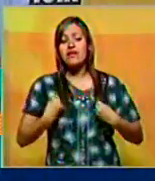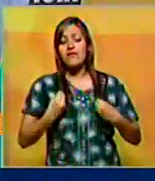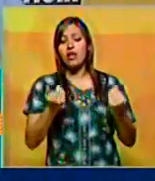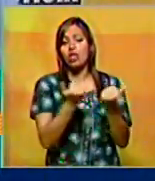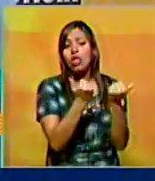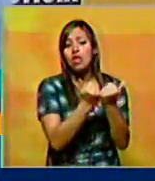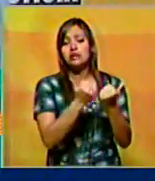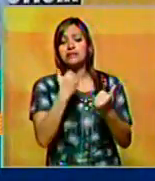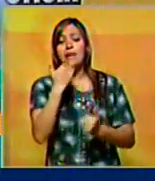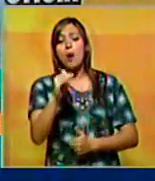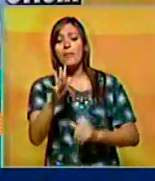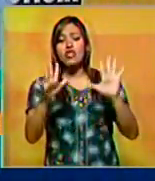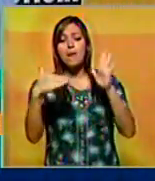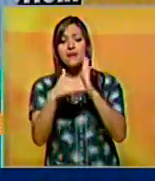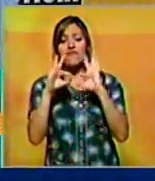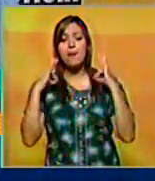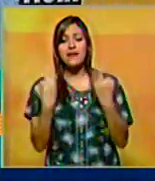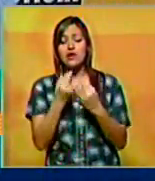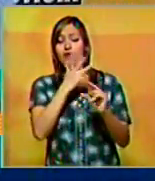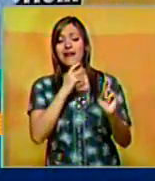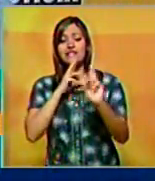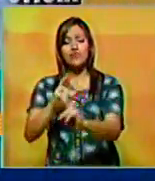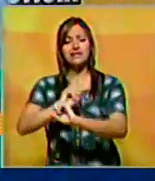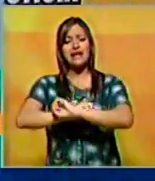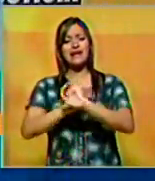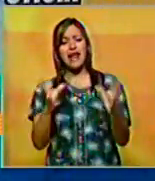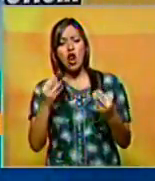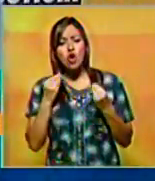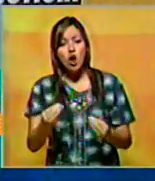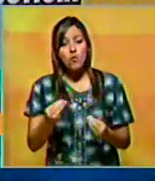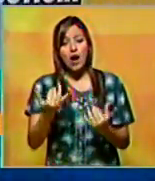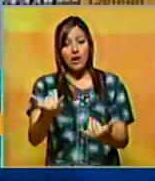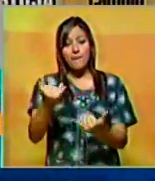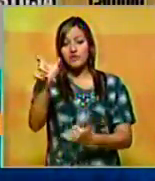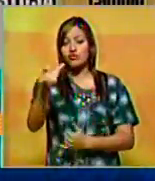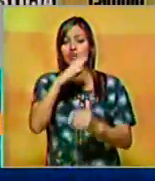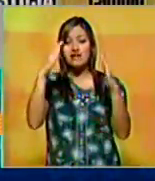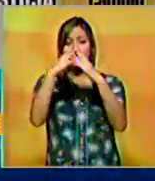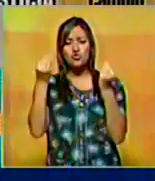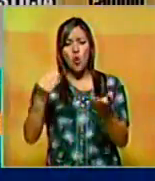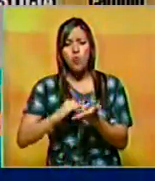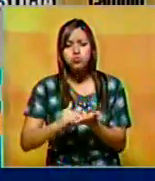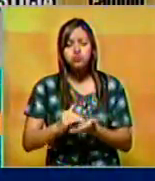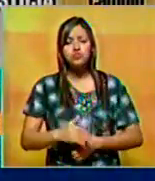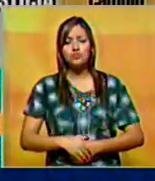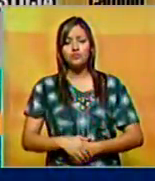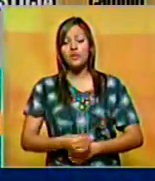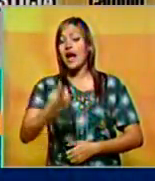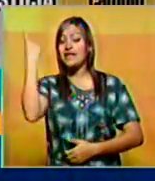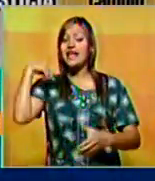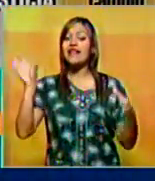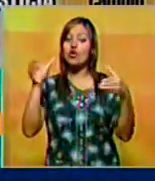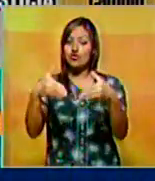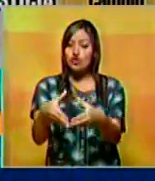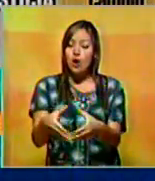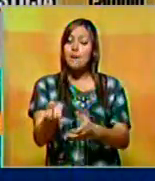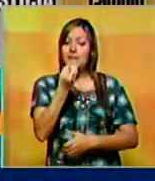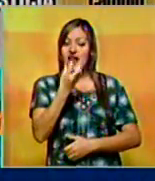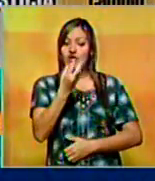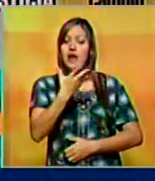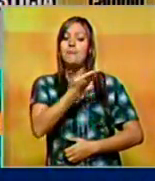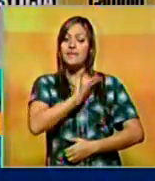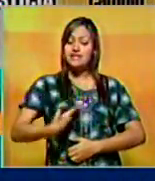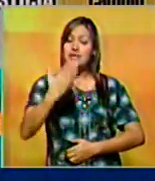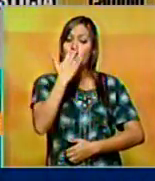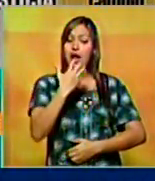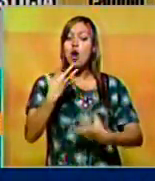10 mil familias sin que haya una respuesta clara por parte del gobierno. Sobre la reunión sostenida ayer en el Palacio de Miraflores entre el presidente